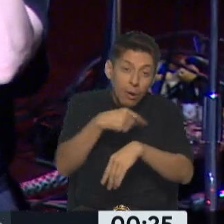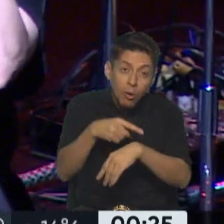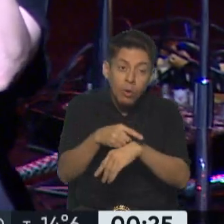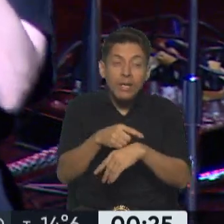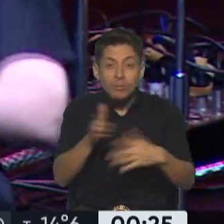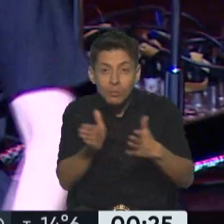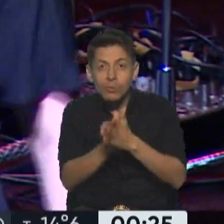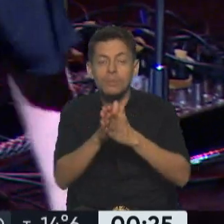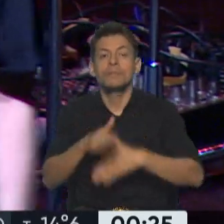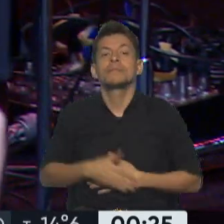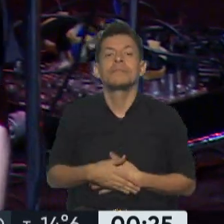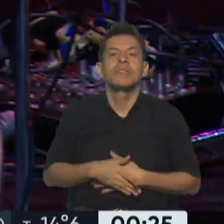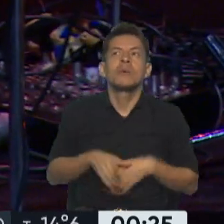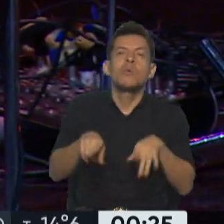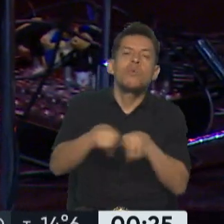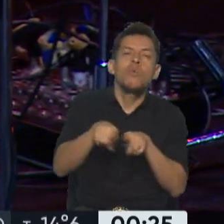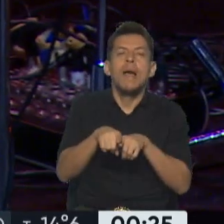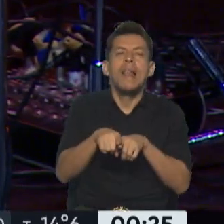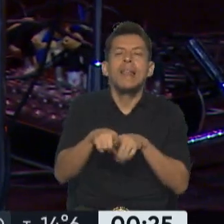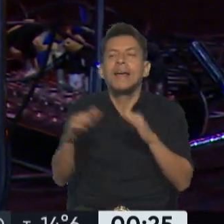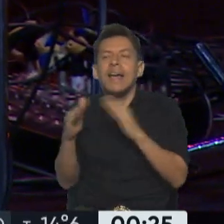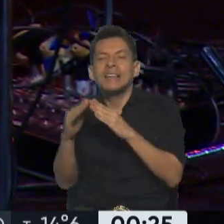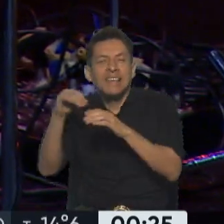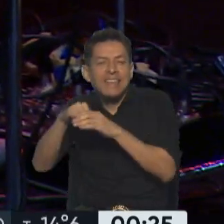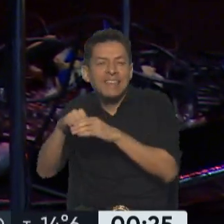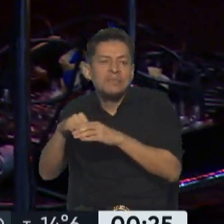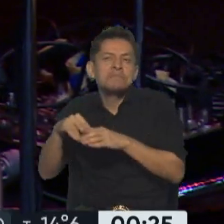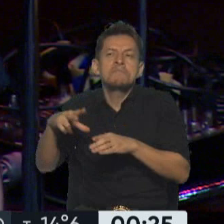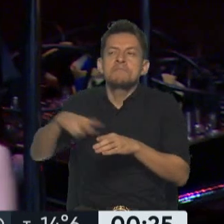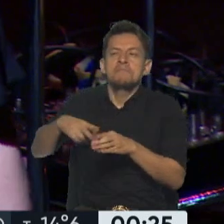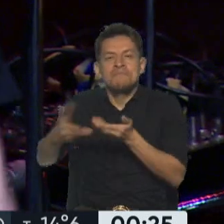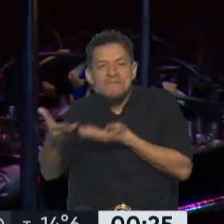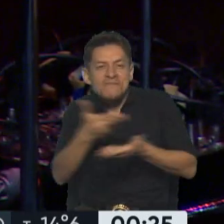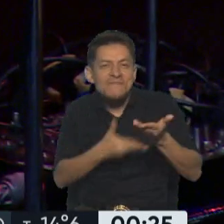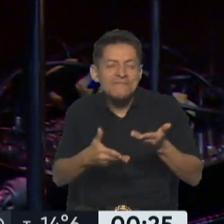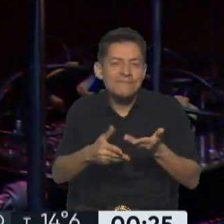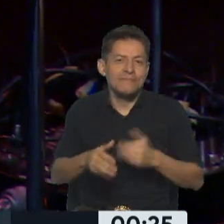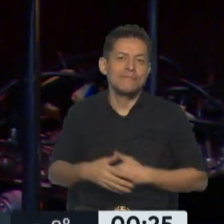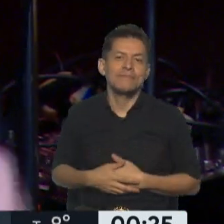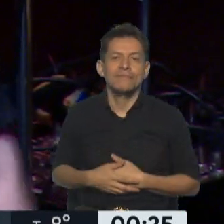casa en la intimidad, y hay algo de eso. Sentimos que es eso.